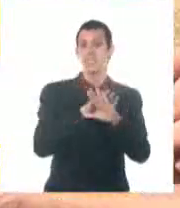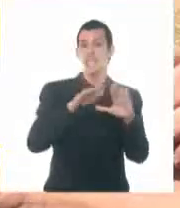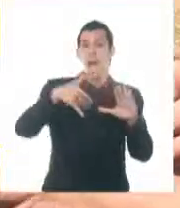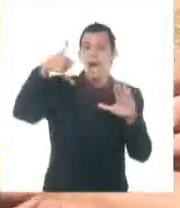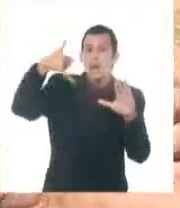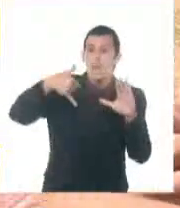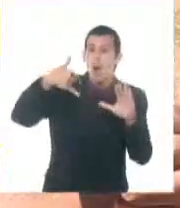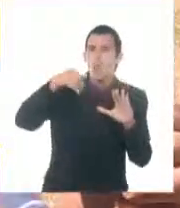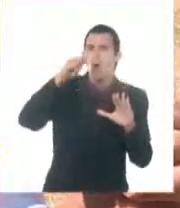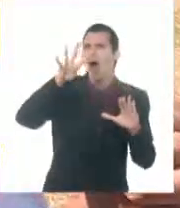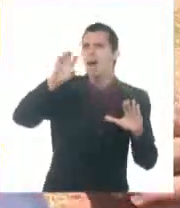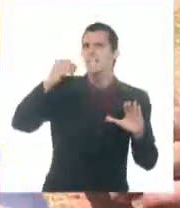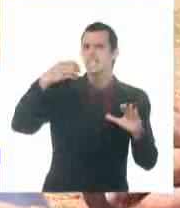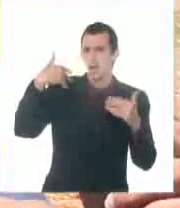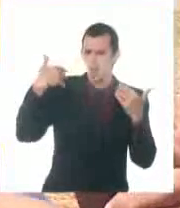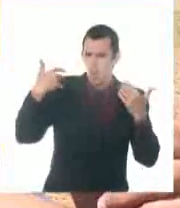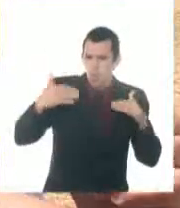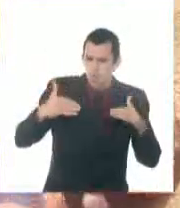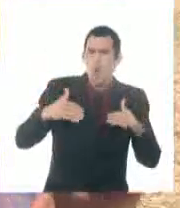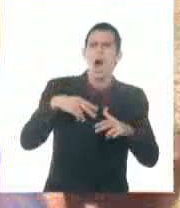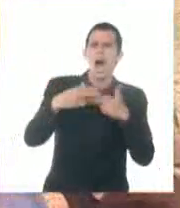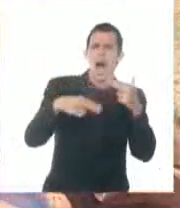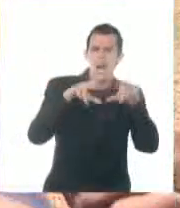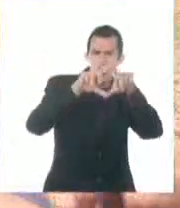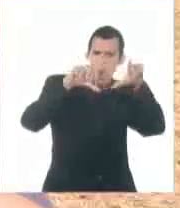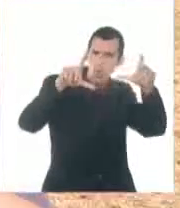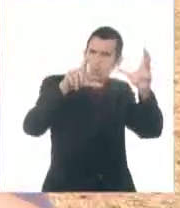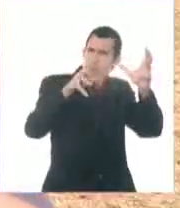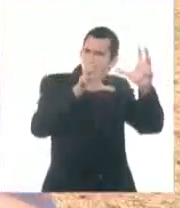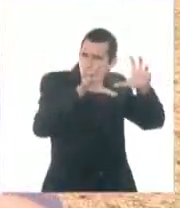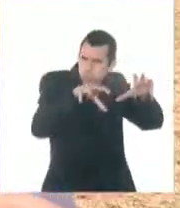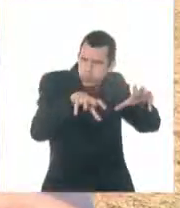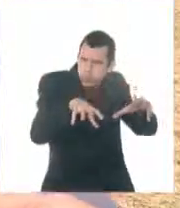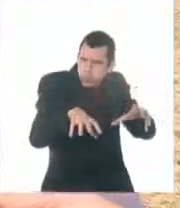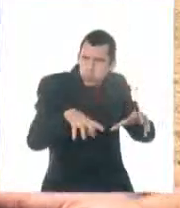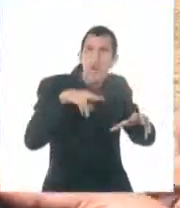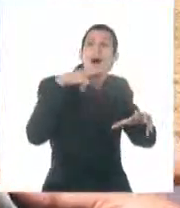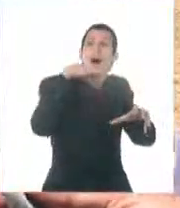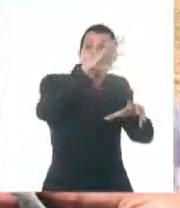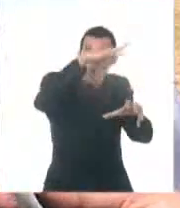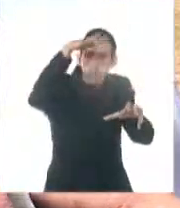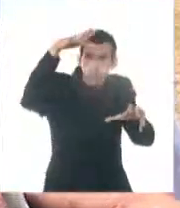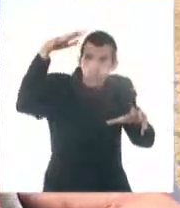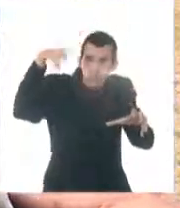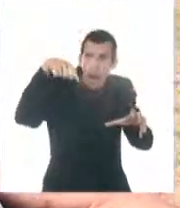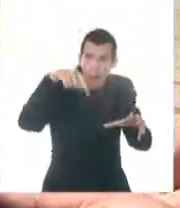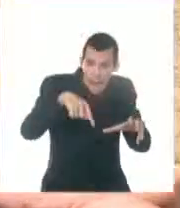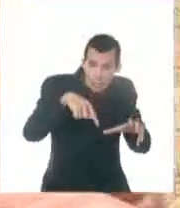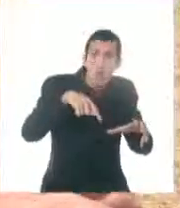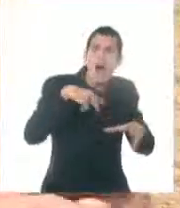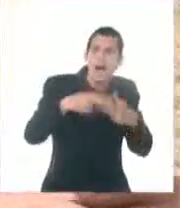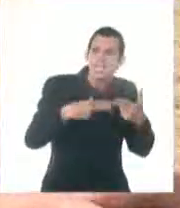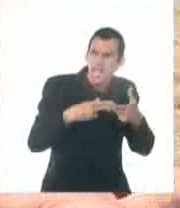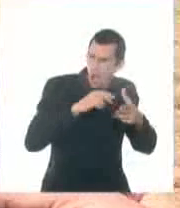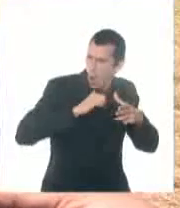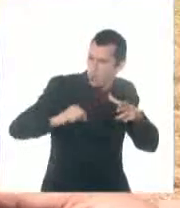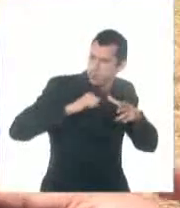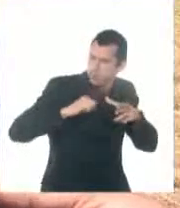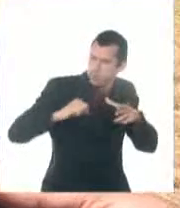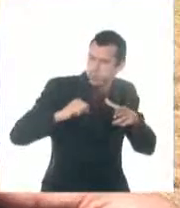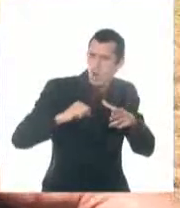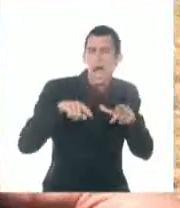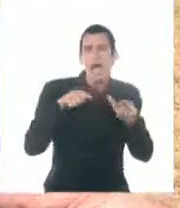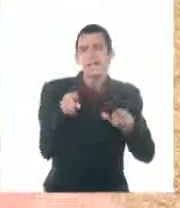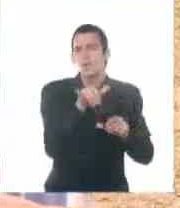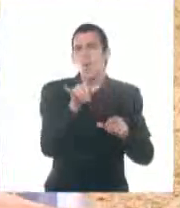es un equipo de 100 litros por segundo con 100 metros de carga. Aquí los equipos realmente son de 200 litros por segundo. Pero ya tenemos